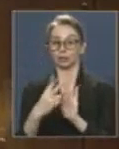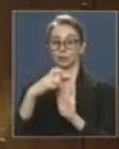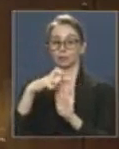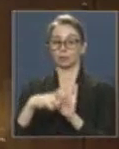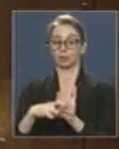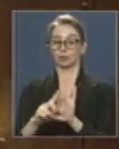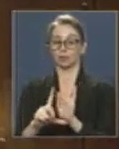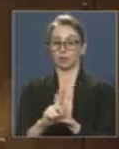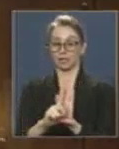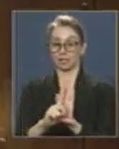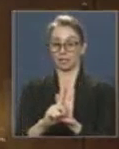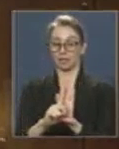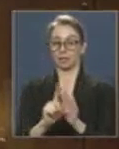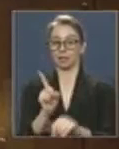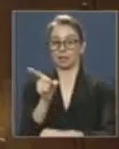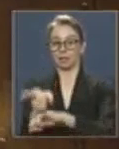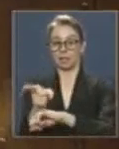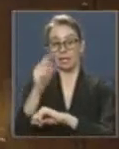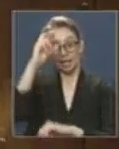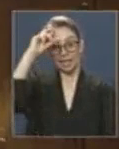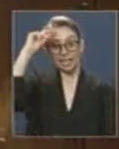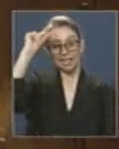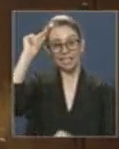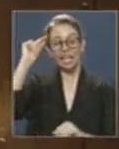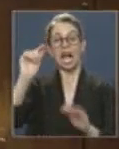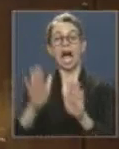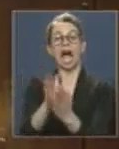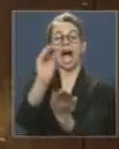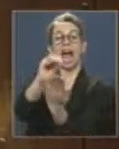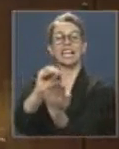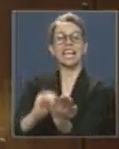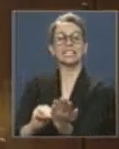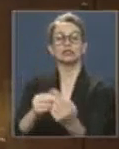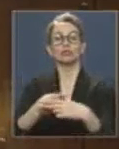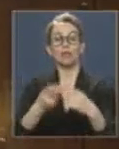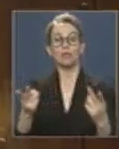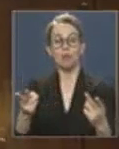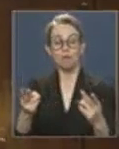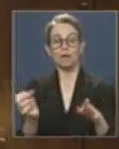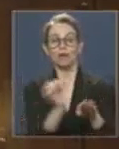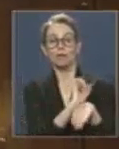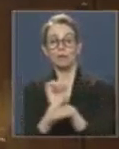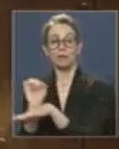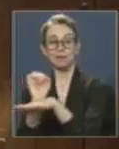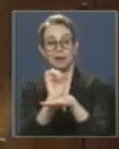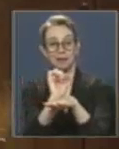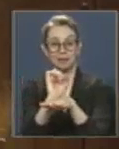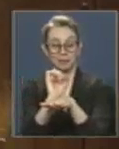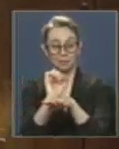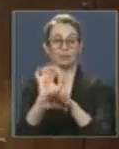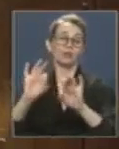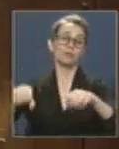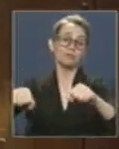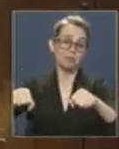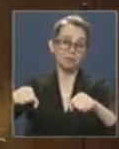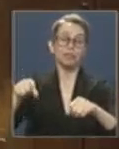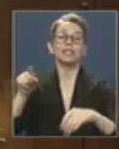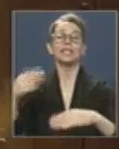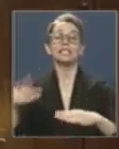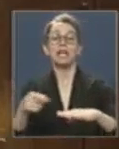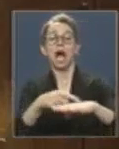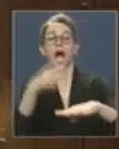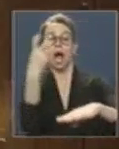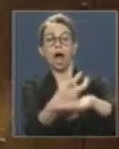proyecto de ley se mandata la creación de un registro público de vehículos motorizados que hubieran sido objeto de robo